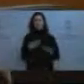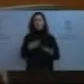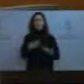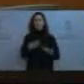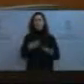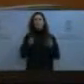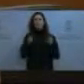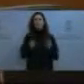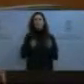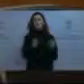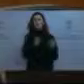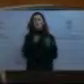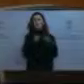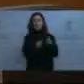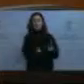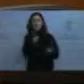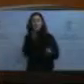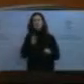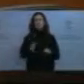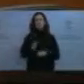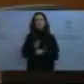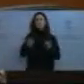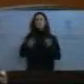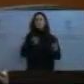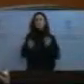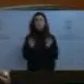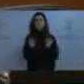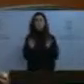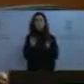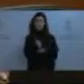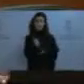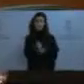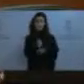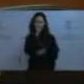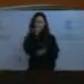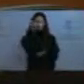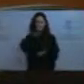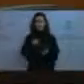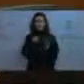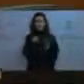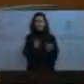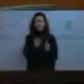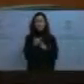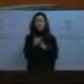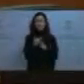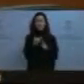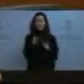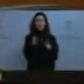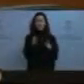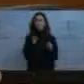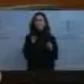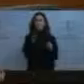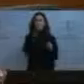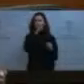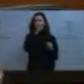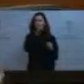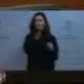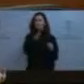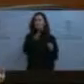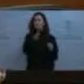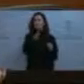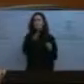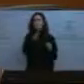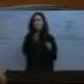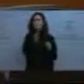muy cuestionable financiar un máster de esas características, sobremanera teniendo también en cuenta de esas características y de ese importe,